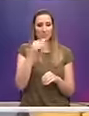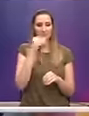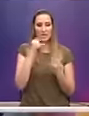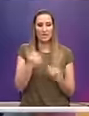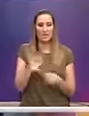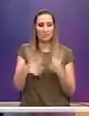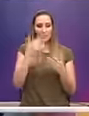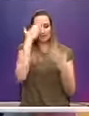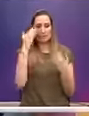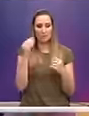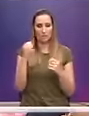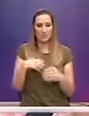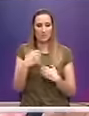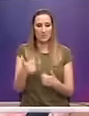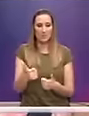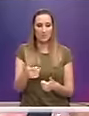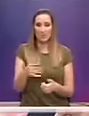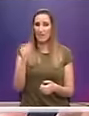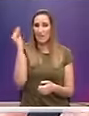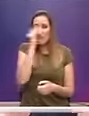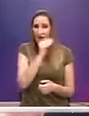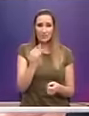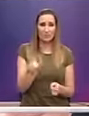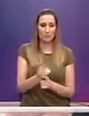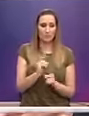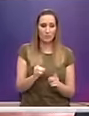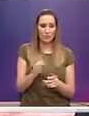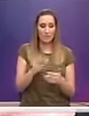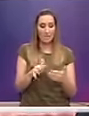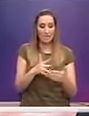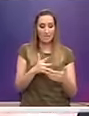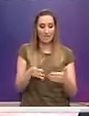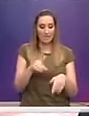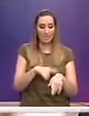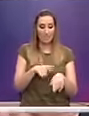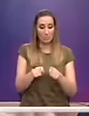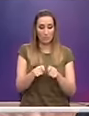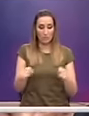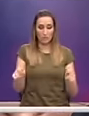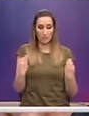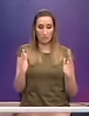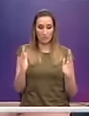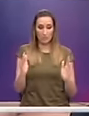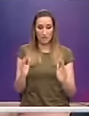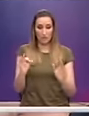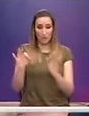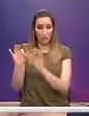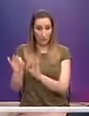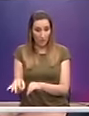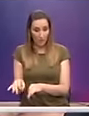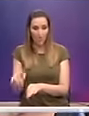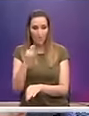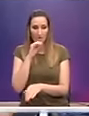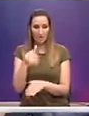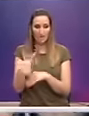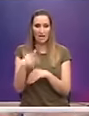todo exactamente es falso Por qué Porque nos planificamos un periodo de tiempo al fin del cual vamos a poder